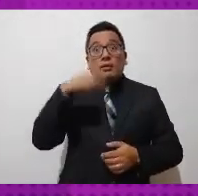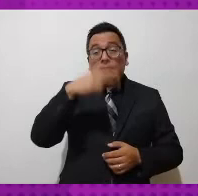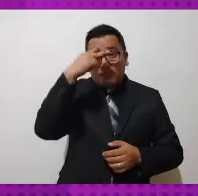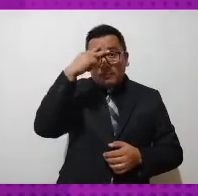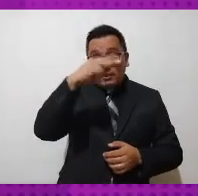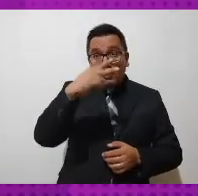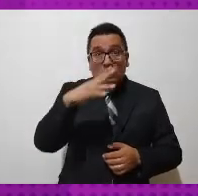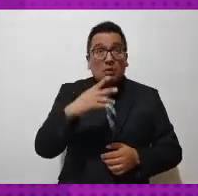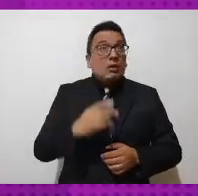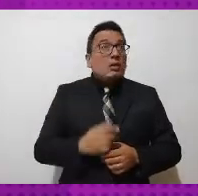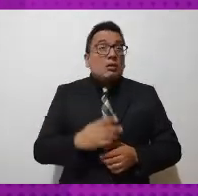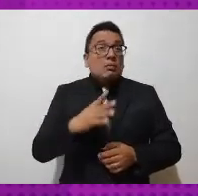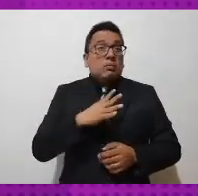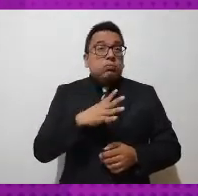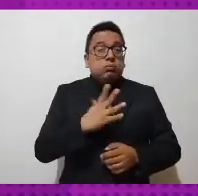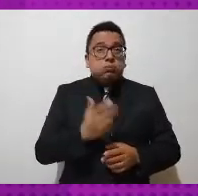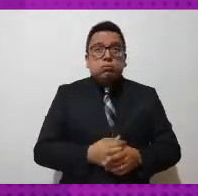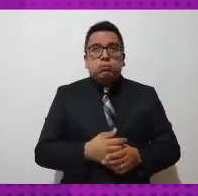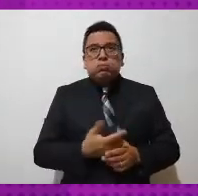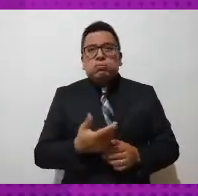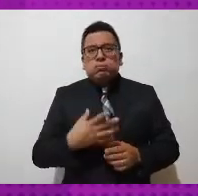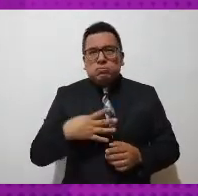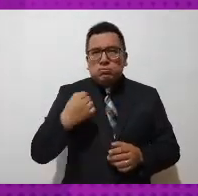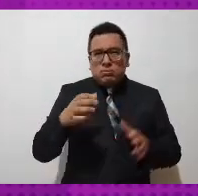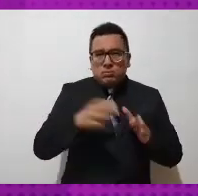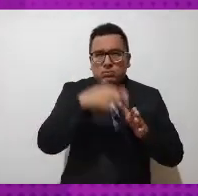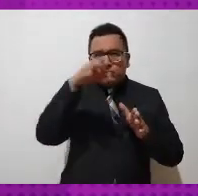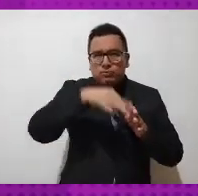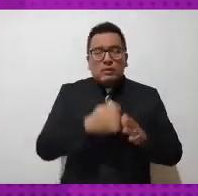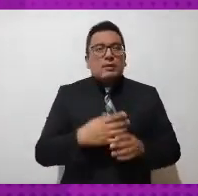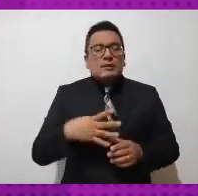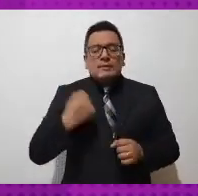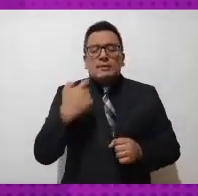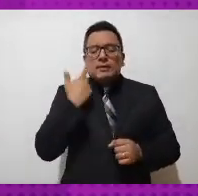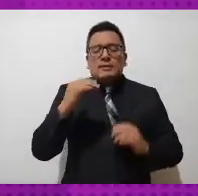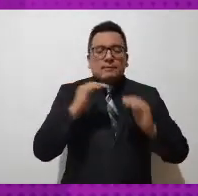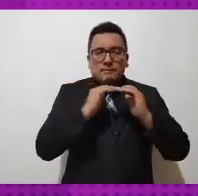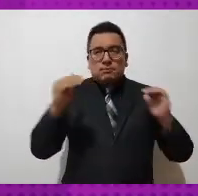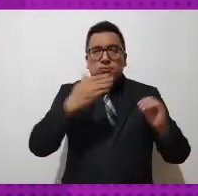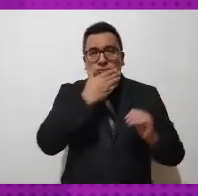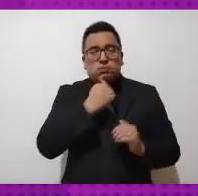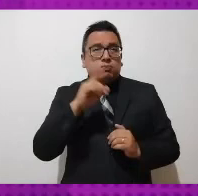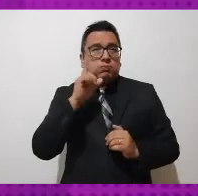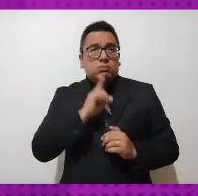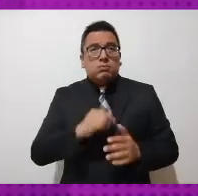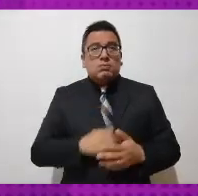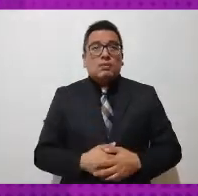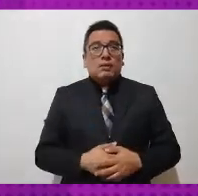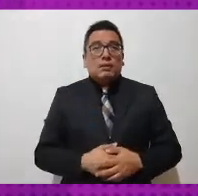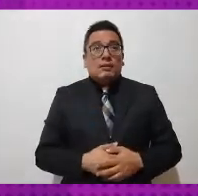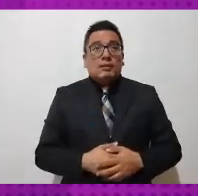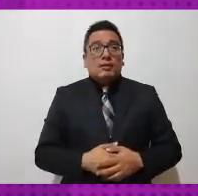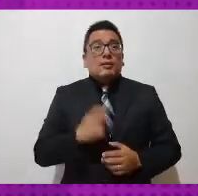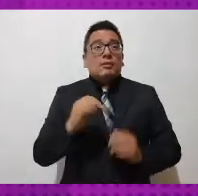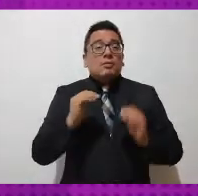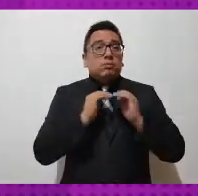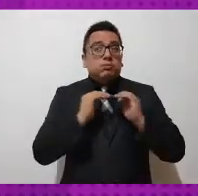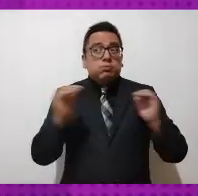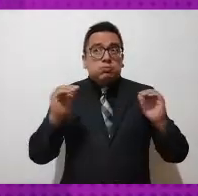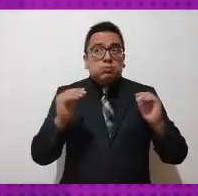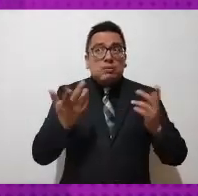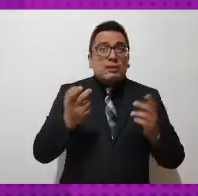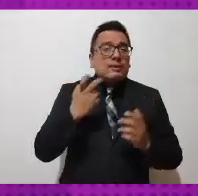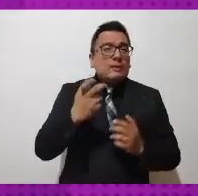el sufragio femenino se inscribe dentro de una lucha más amplia, la de la conquista de la igualdad entre hombres y mujeres. Igualdad que creo